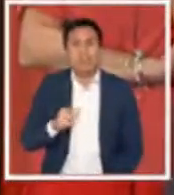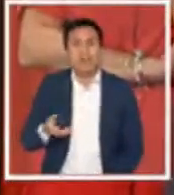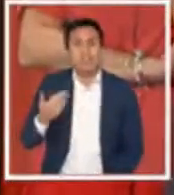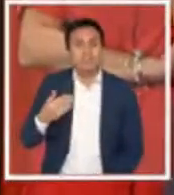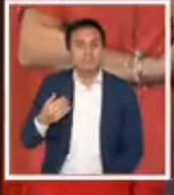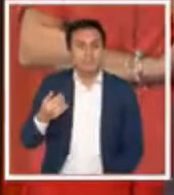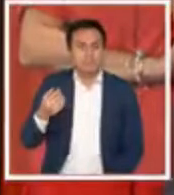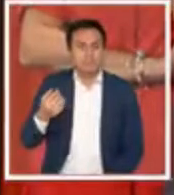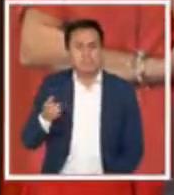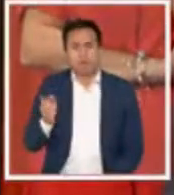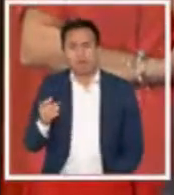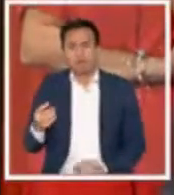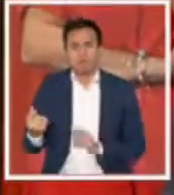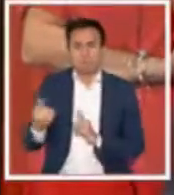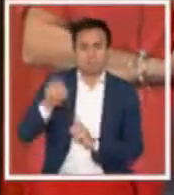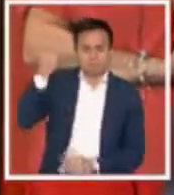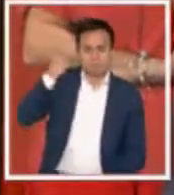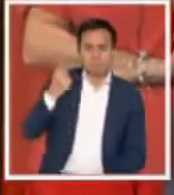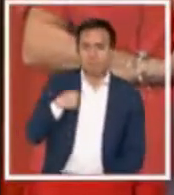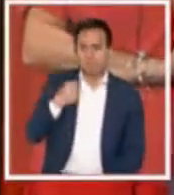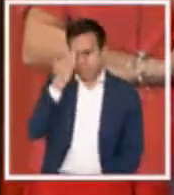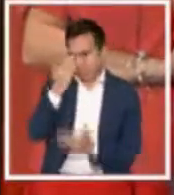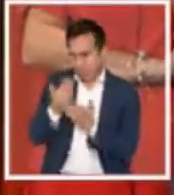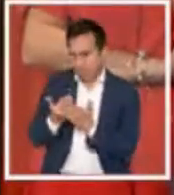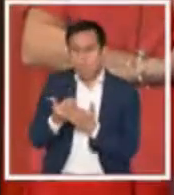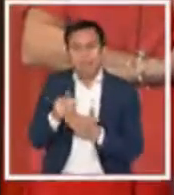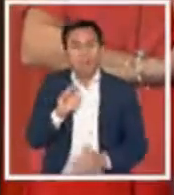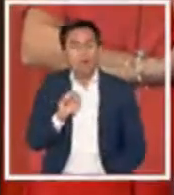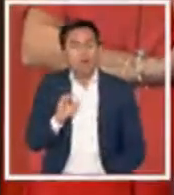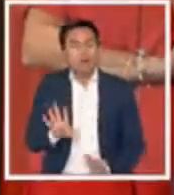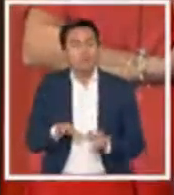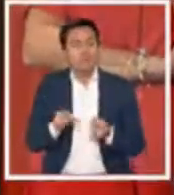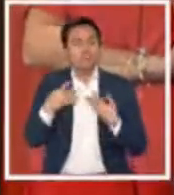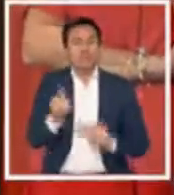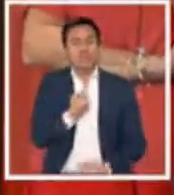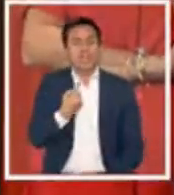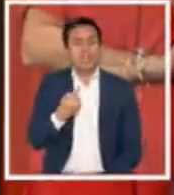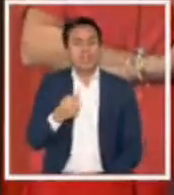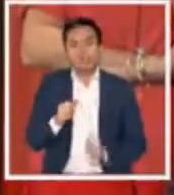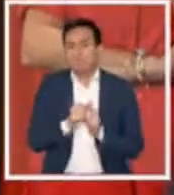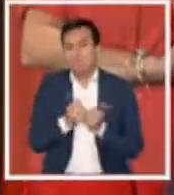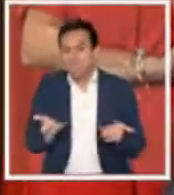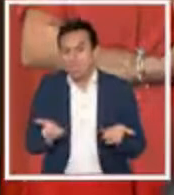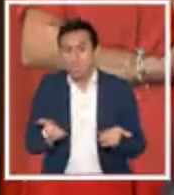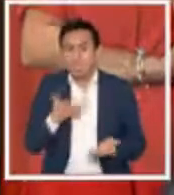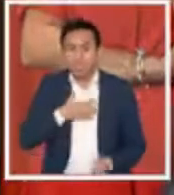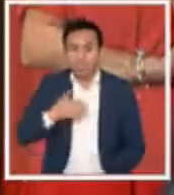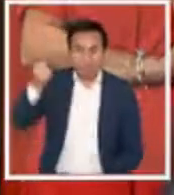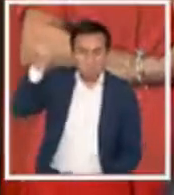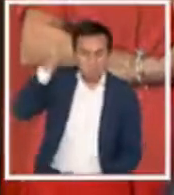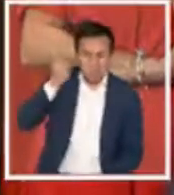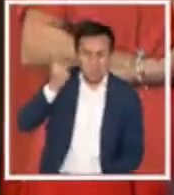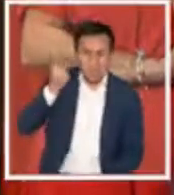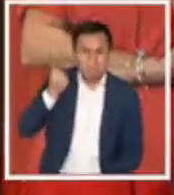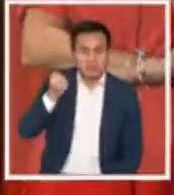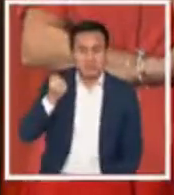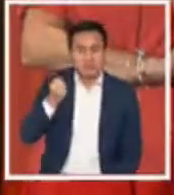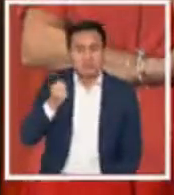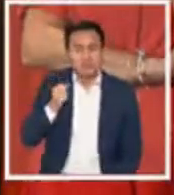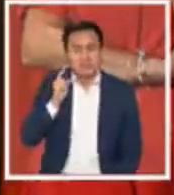dieron la espalda, yo di la cara. Cuando me dejaron sola, di compañía. Cuando quisieron matarme, di